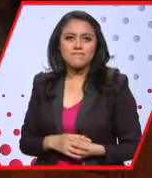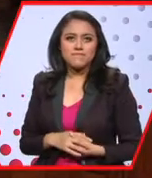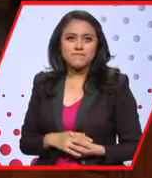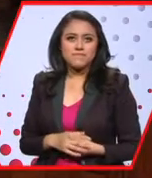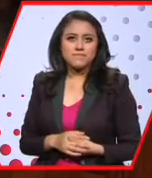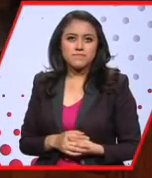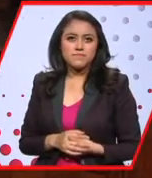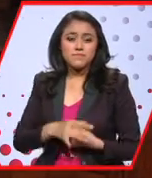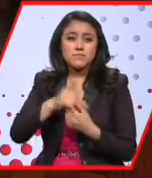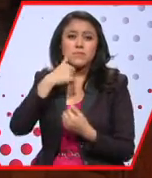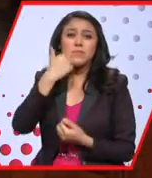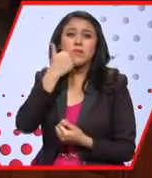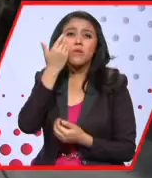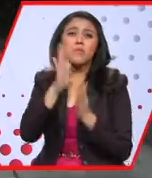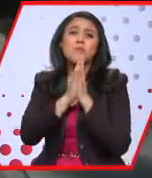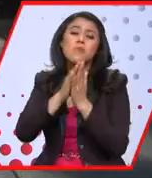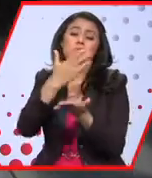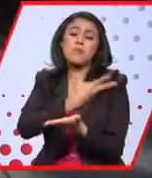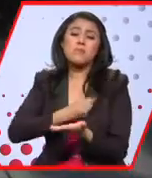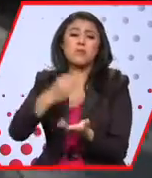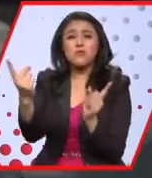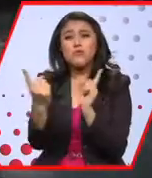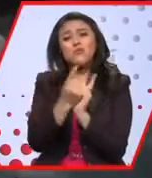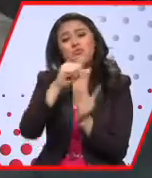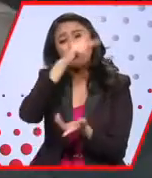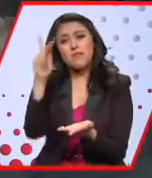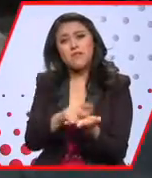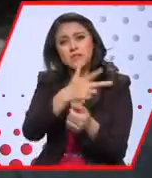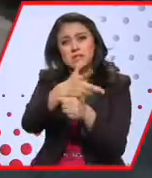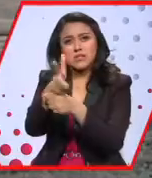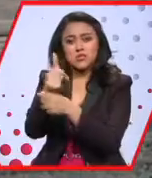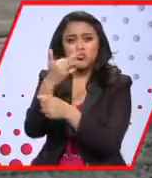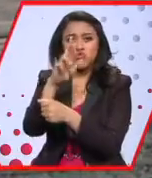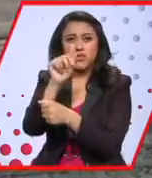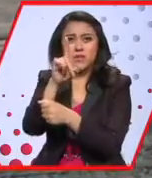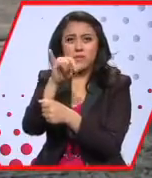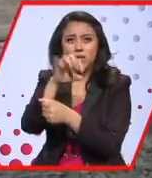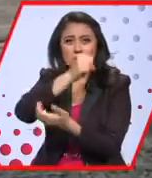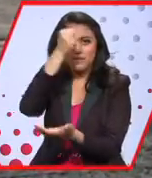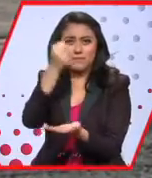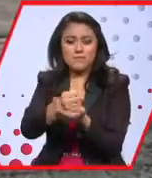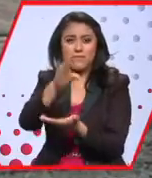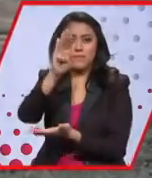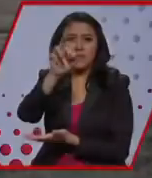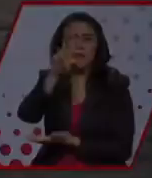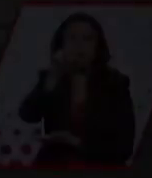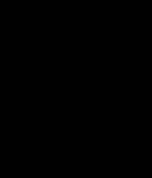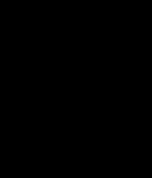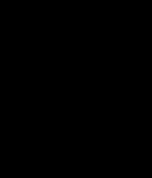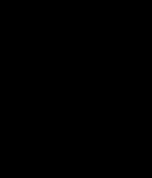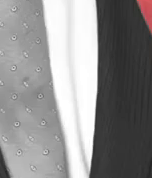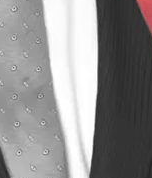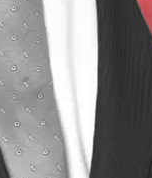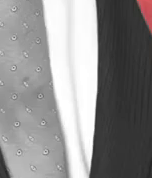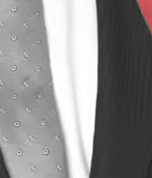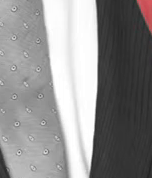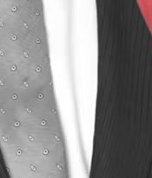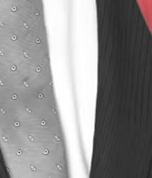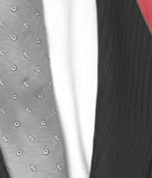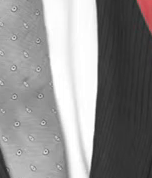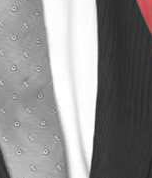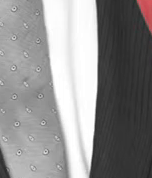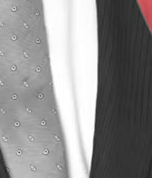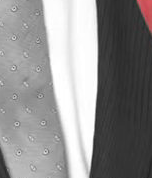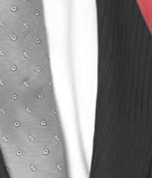Y lo único que yo pido es a mi hijo. Con imágenes de Yuridia Miguel, para quien corresponda, Brenda Cervantes.